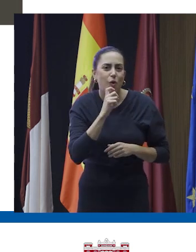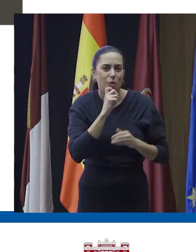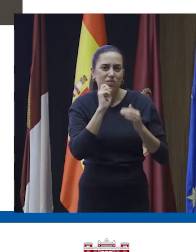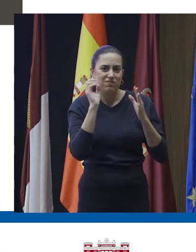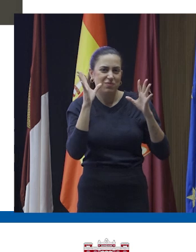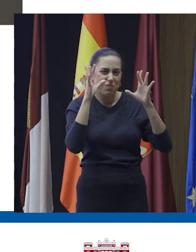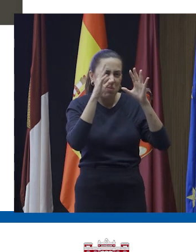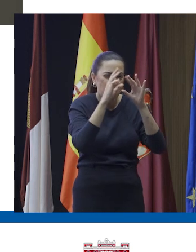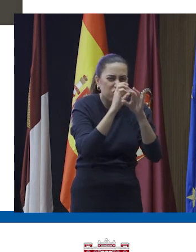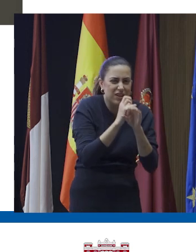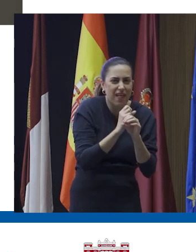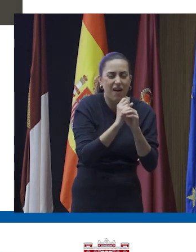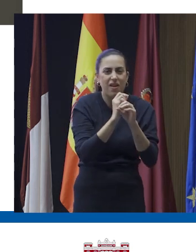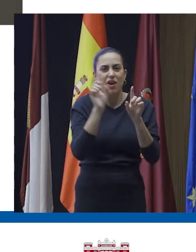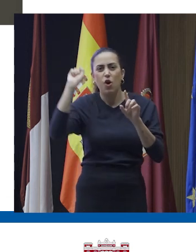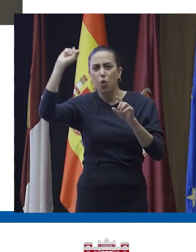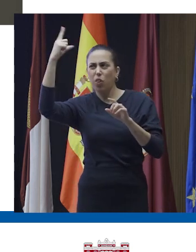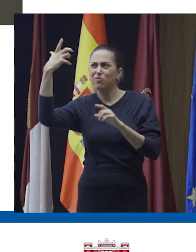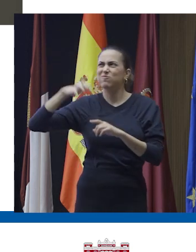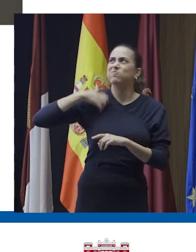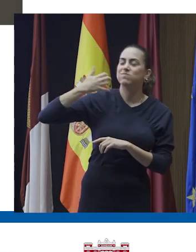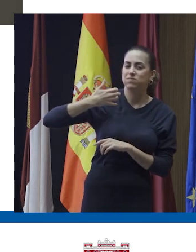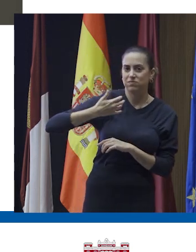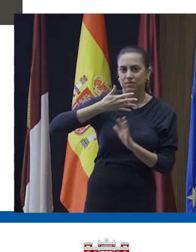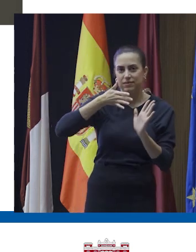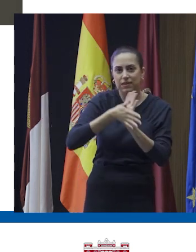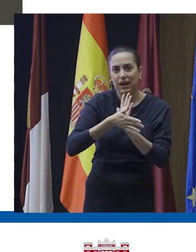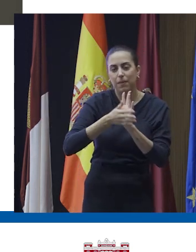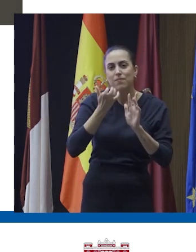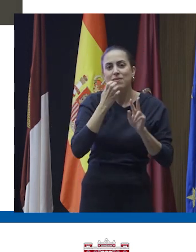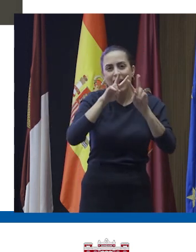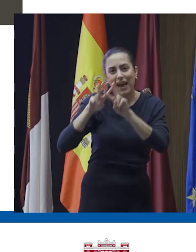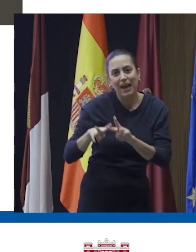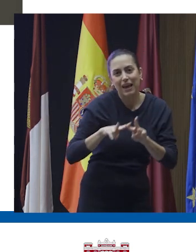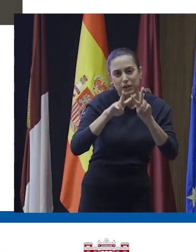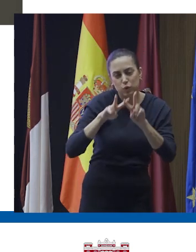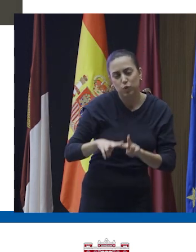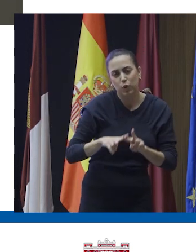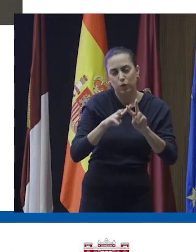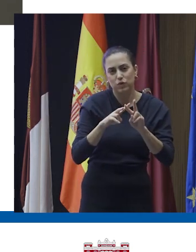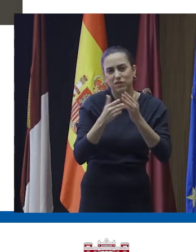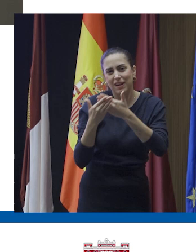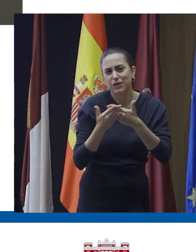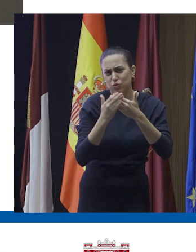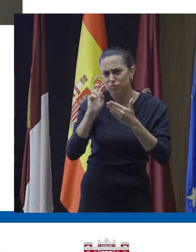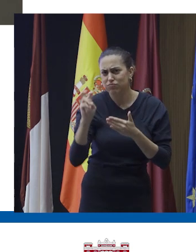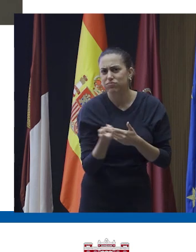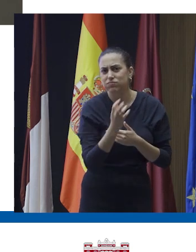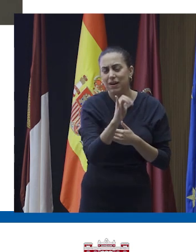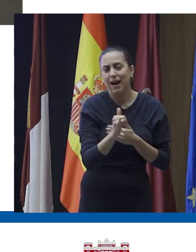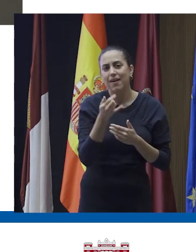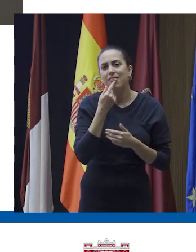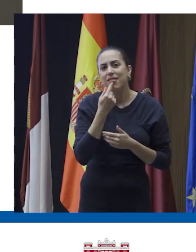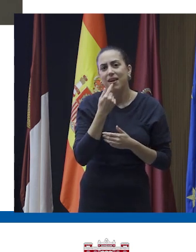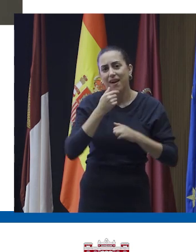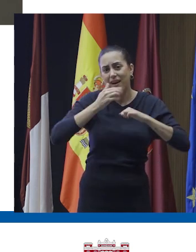deslumbramientos, y pues hay numerosos estudios que ya han demostrado que la catarata, sobre todo en edad avanzada, pues